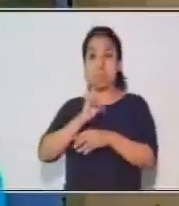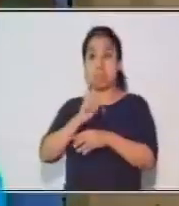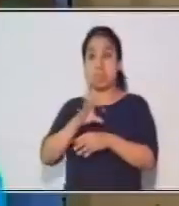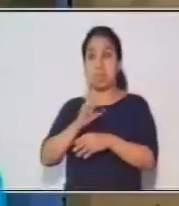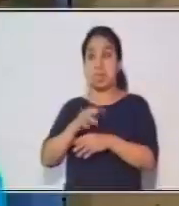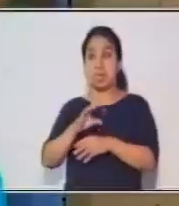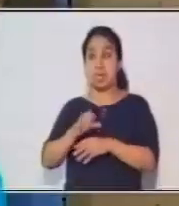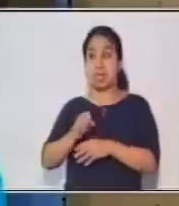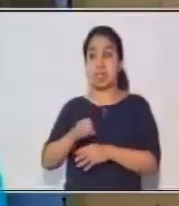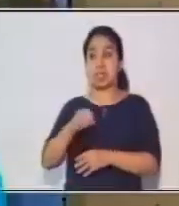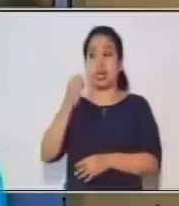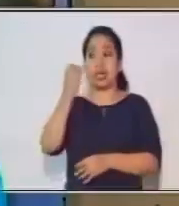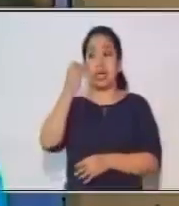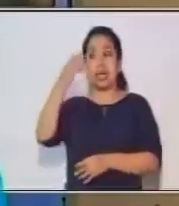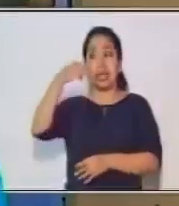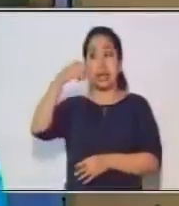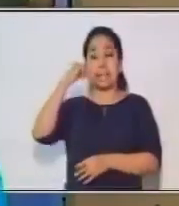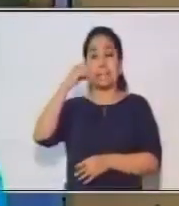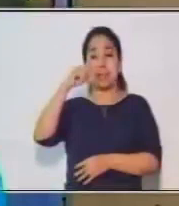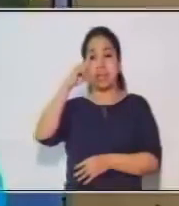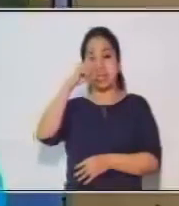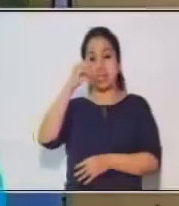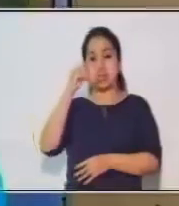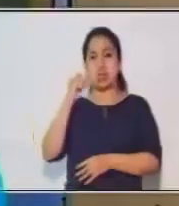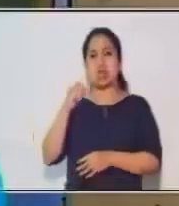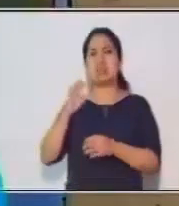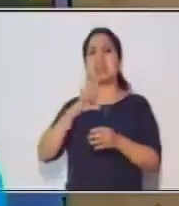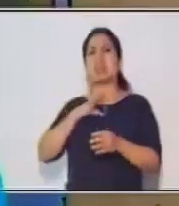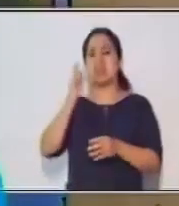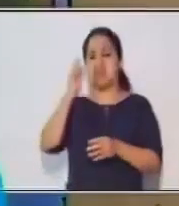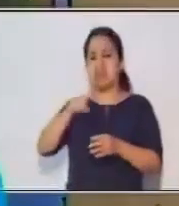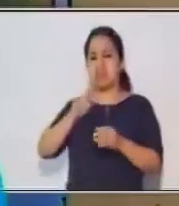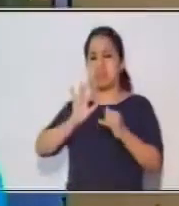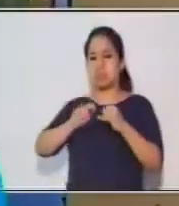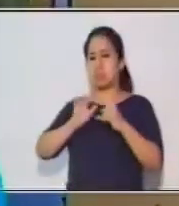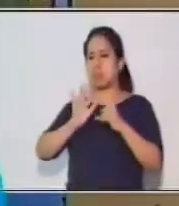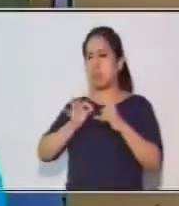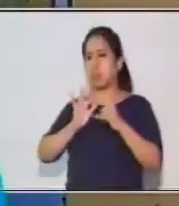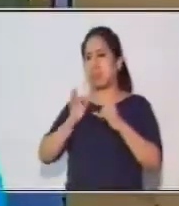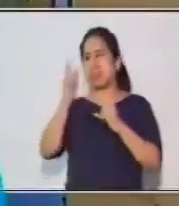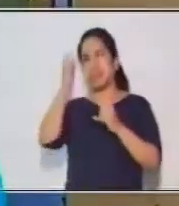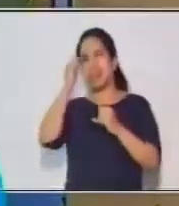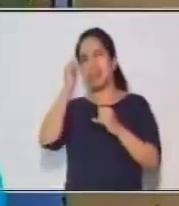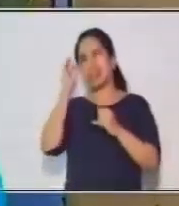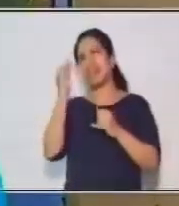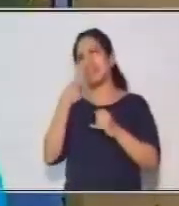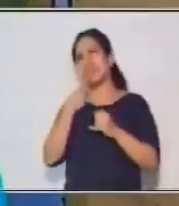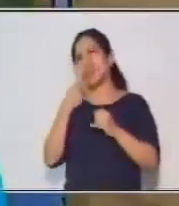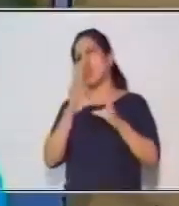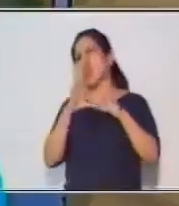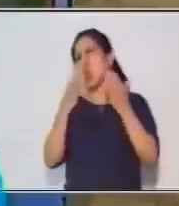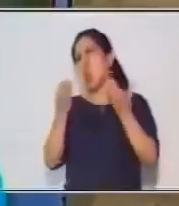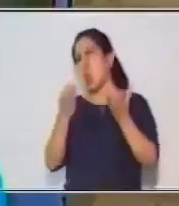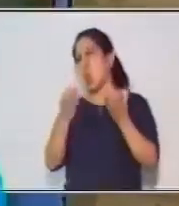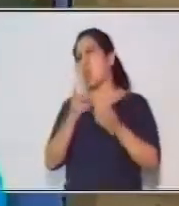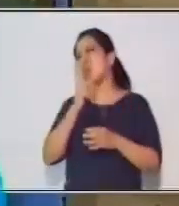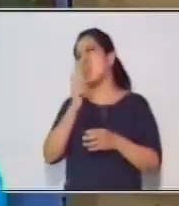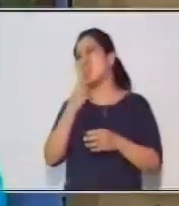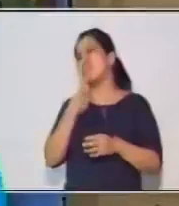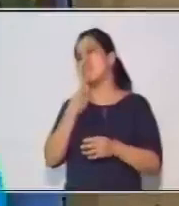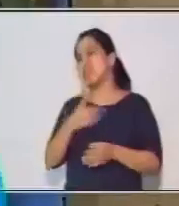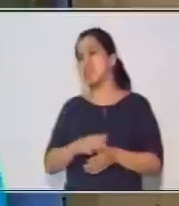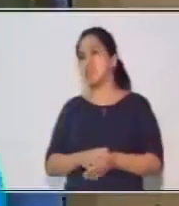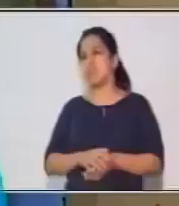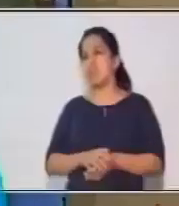que interpretar qué están diciendo y a quién se lo están diciendo. Entonces, cuando nosotros